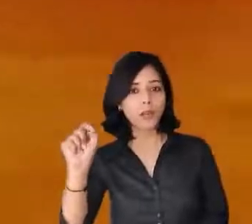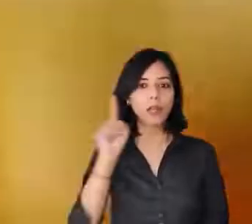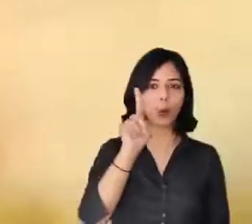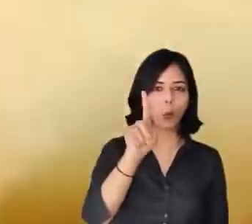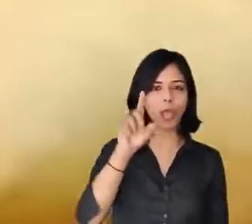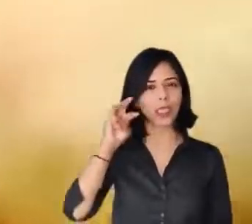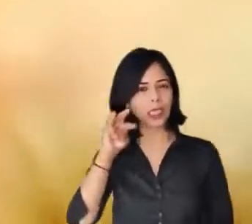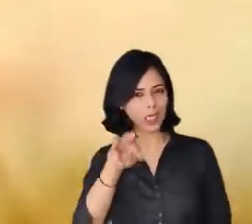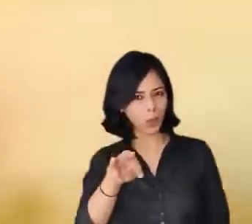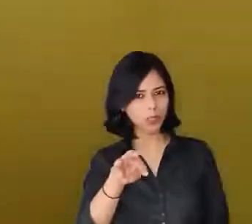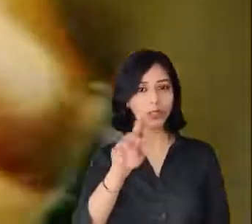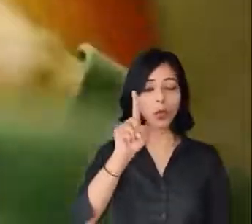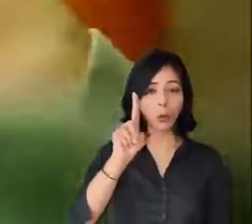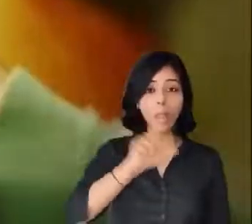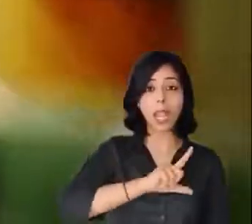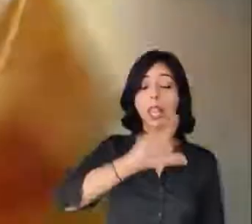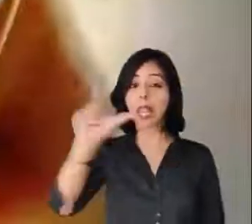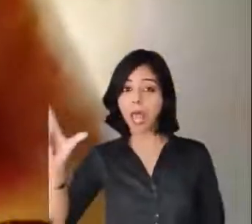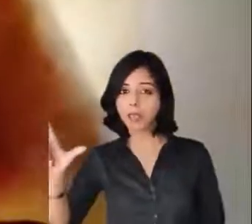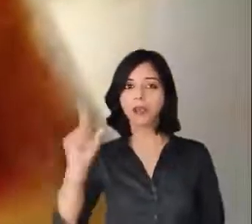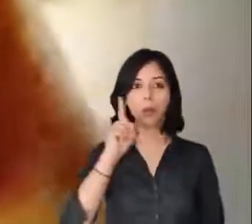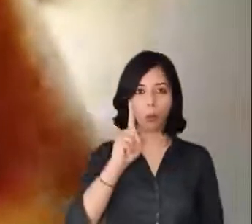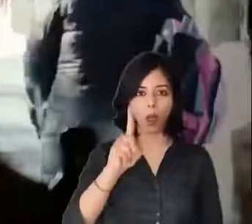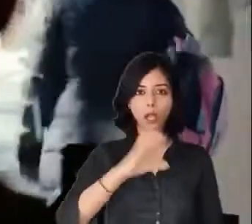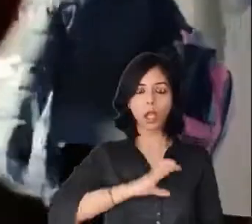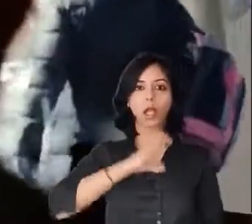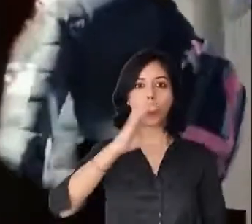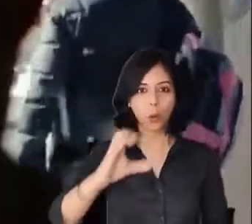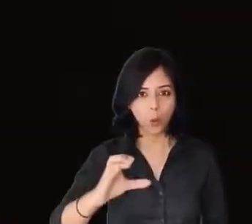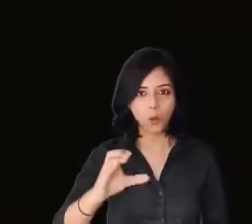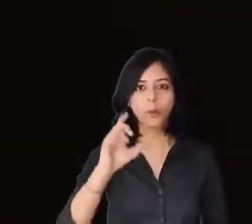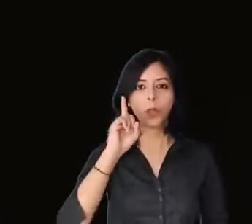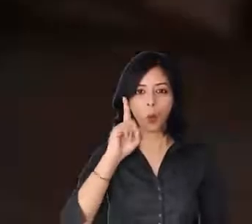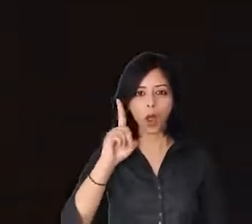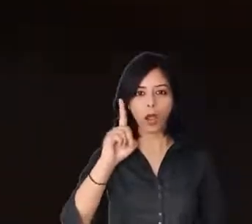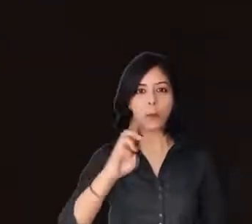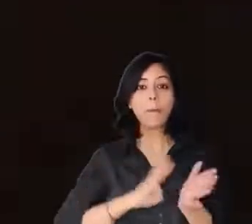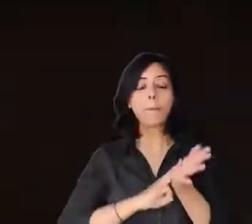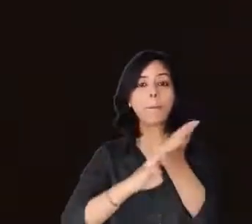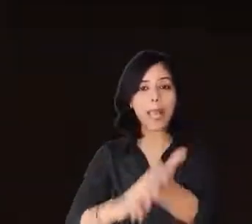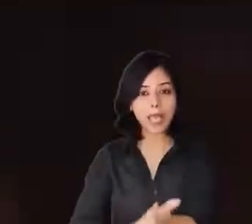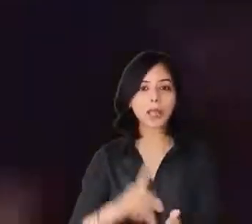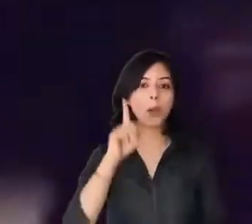sin rodeos por qué había matado a la inocente joven de 13 años.